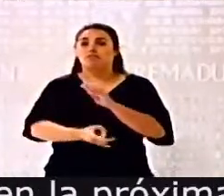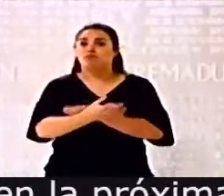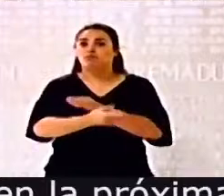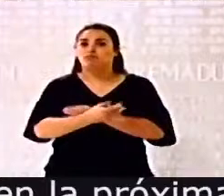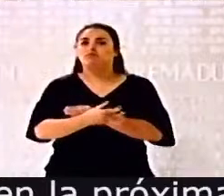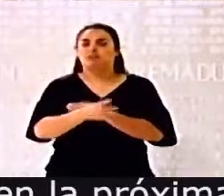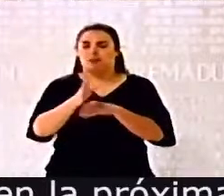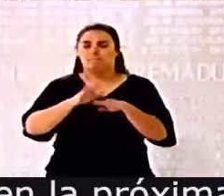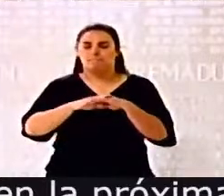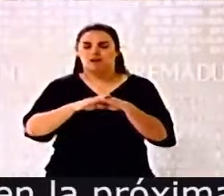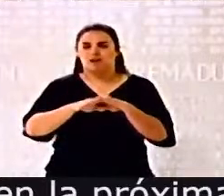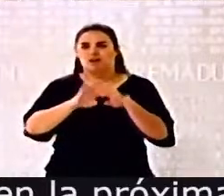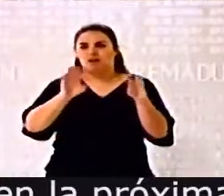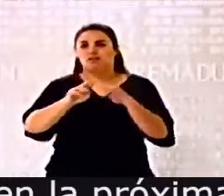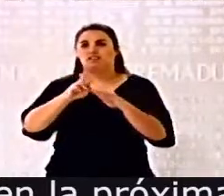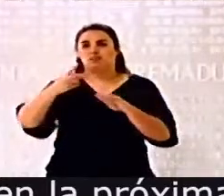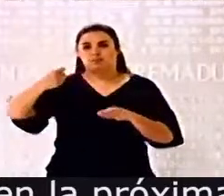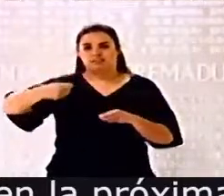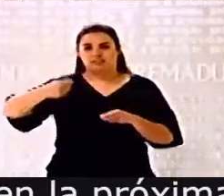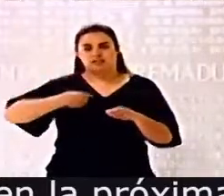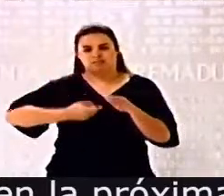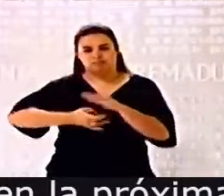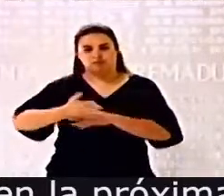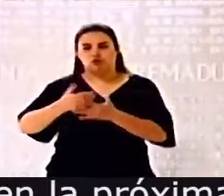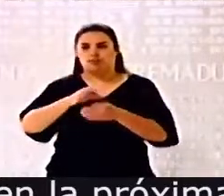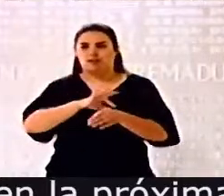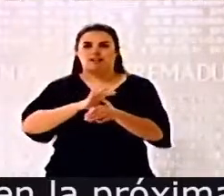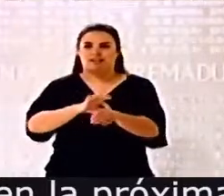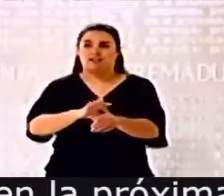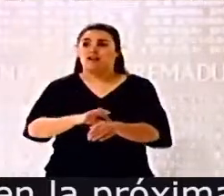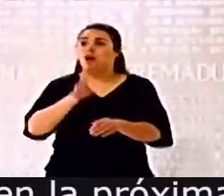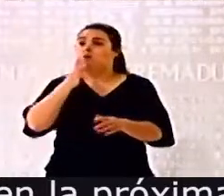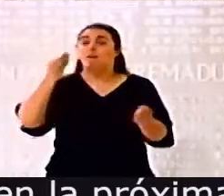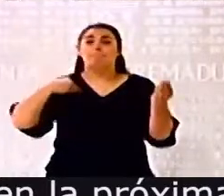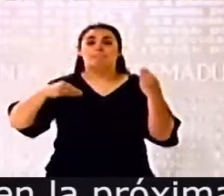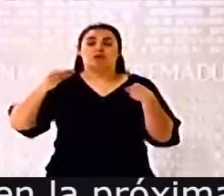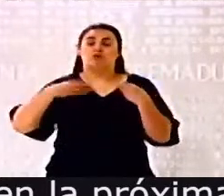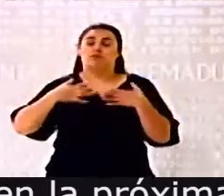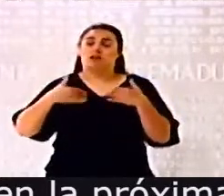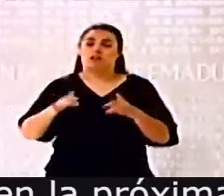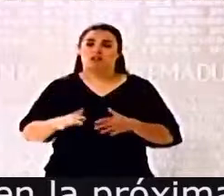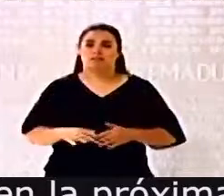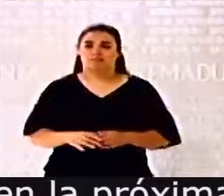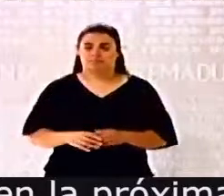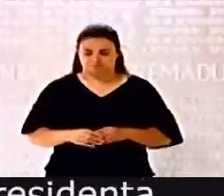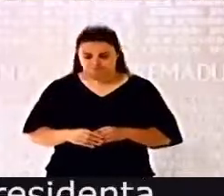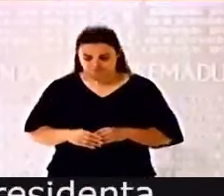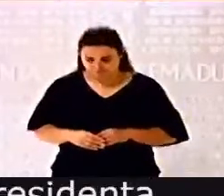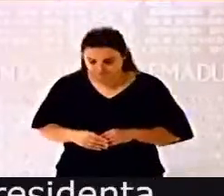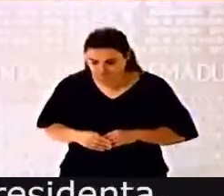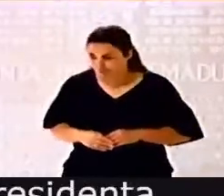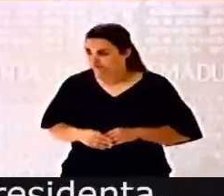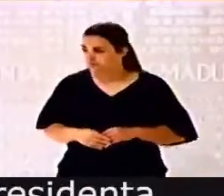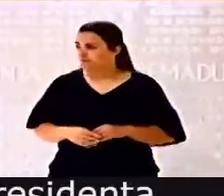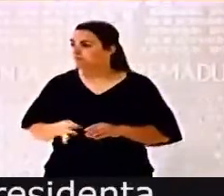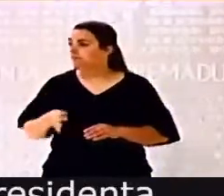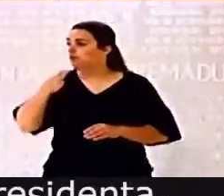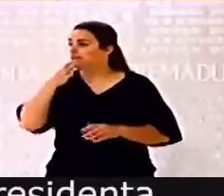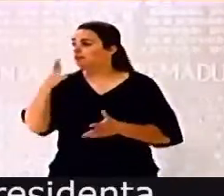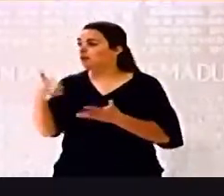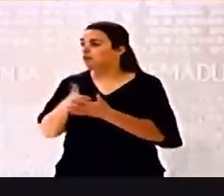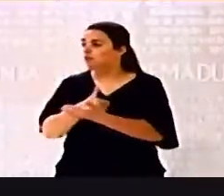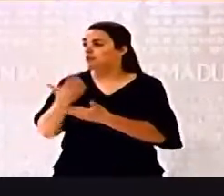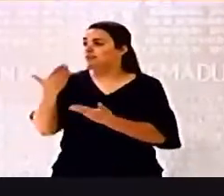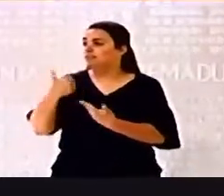por resolución de esta vicepresidencia todas estas guías. Me someto a las preguntas que tengan ustedes. Buenas tardes a todos. Una